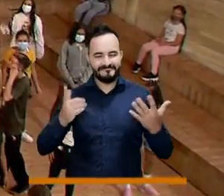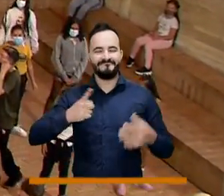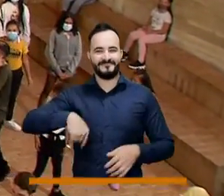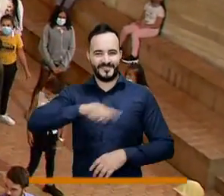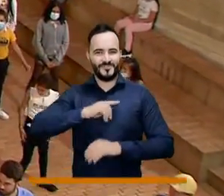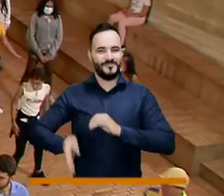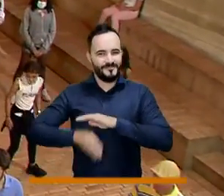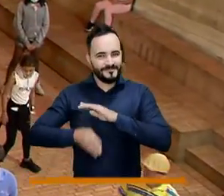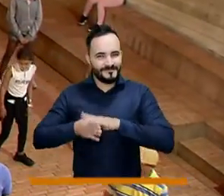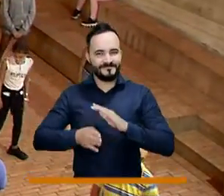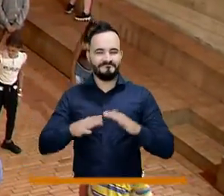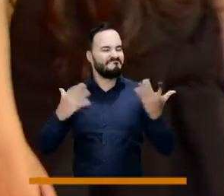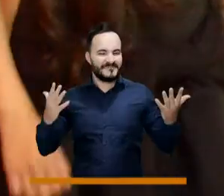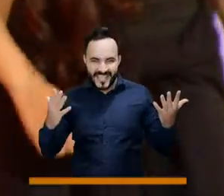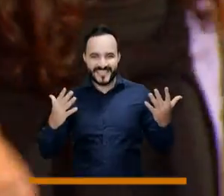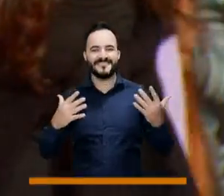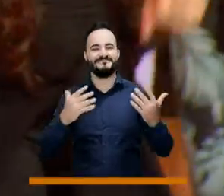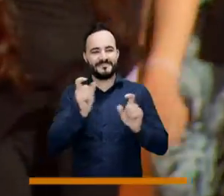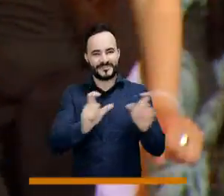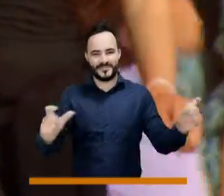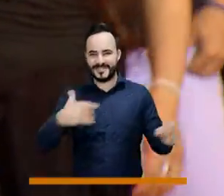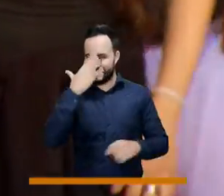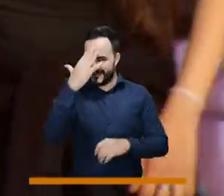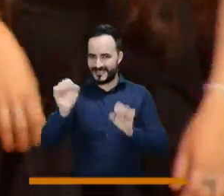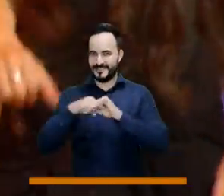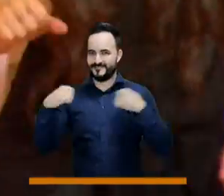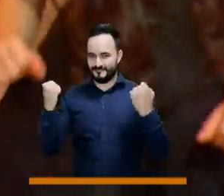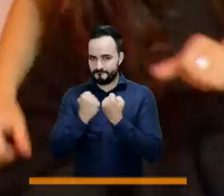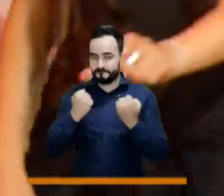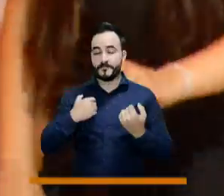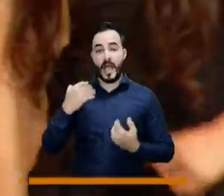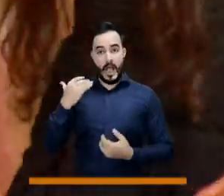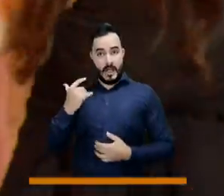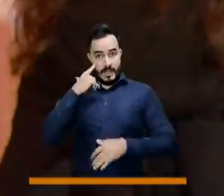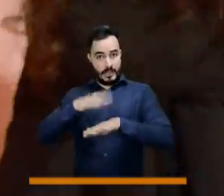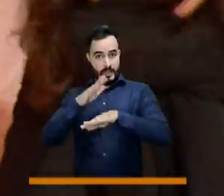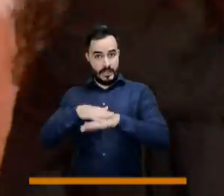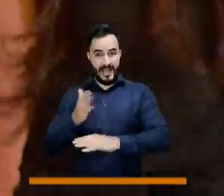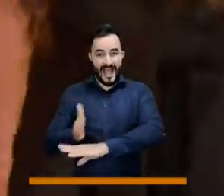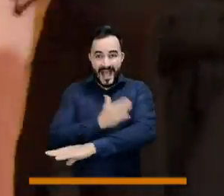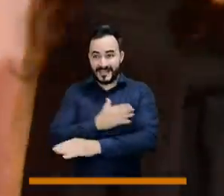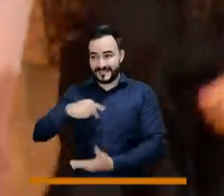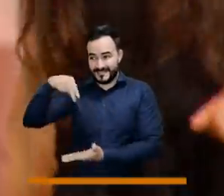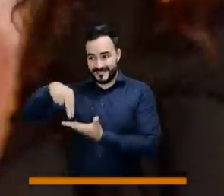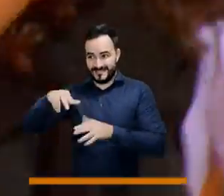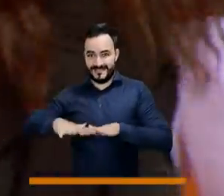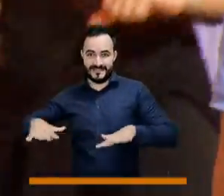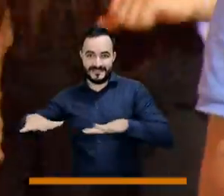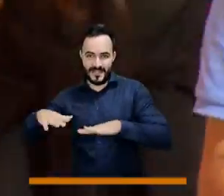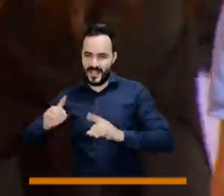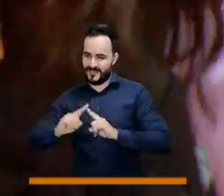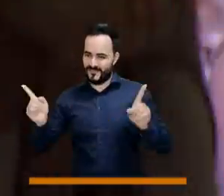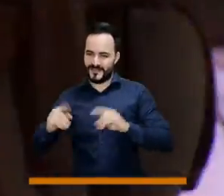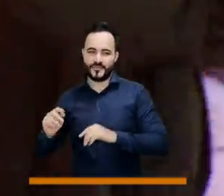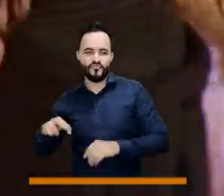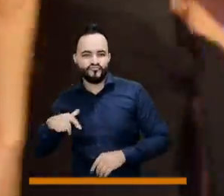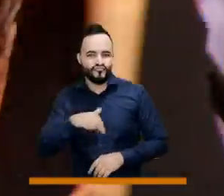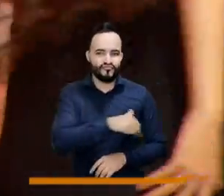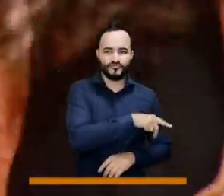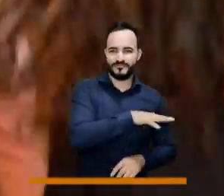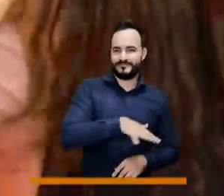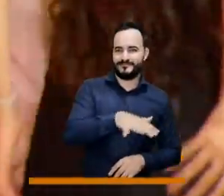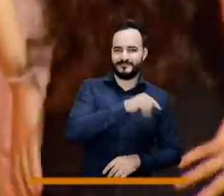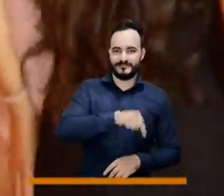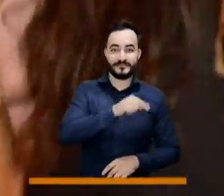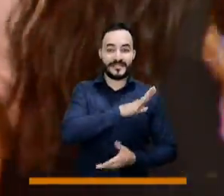Continuamos con más de frente a la gente. Hoy retomamos desde otro punto muy distinto al que nos encontrábamos. Estamos en